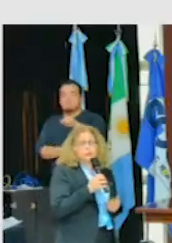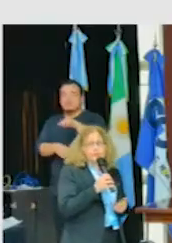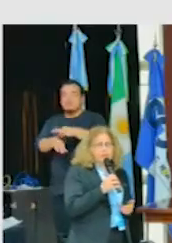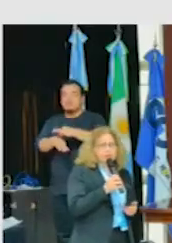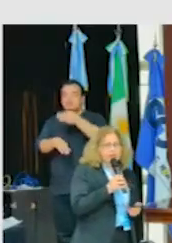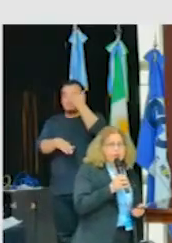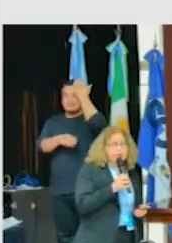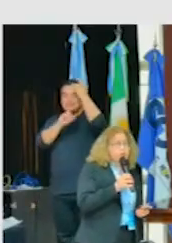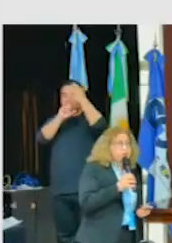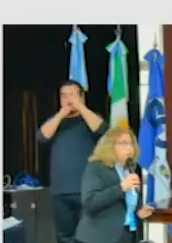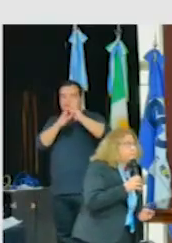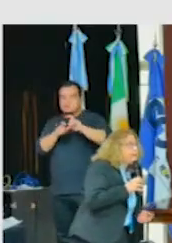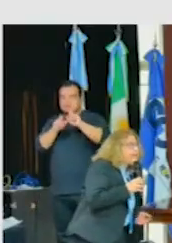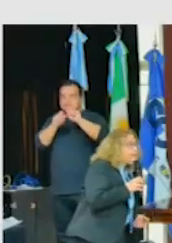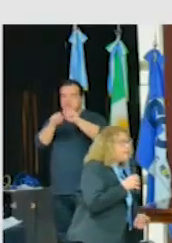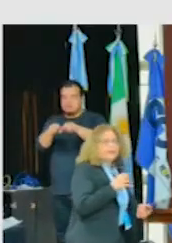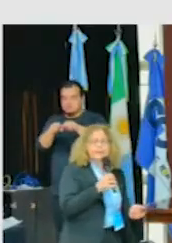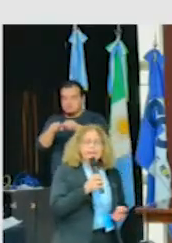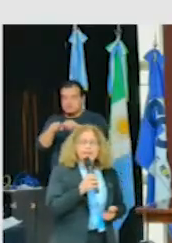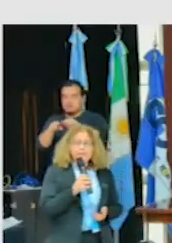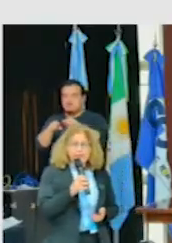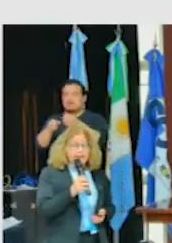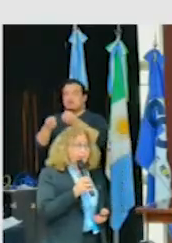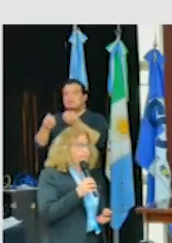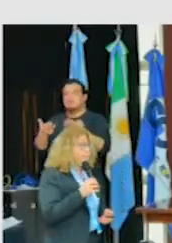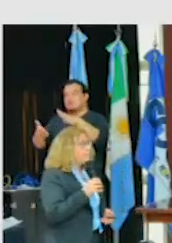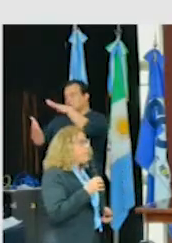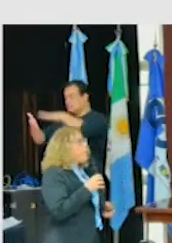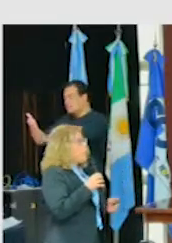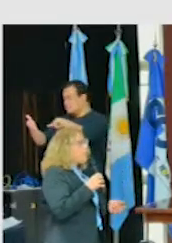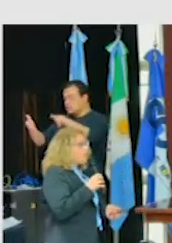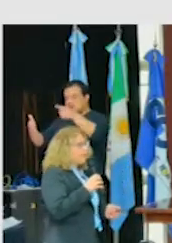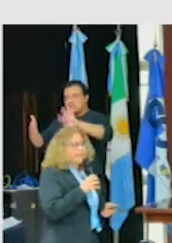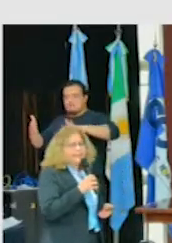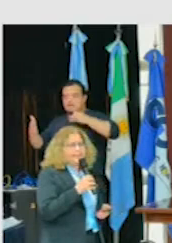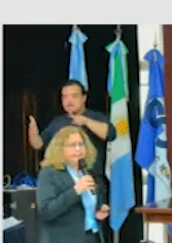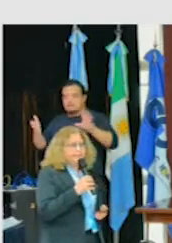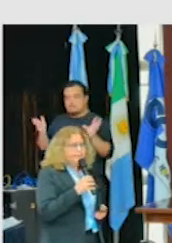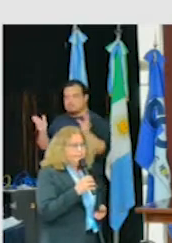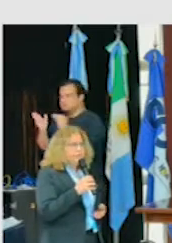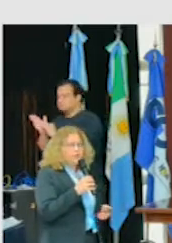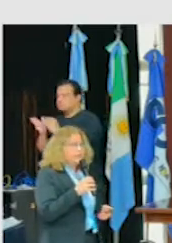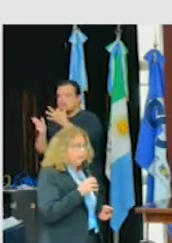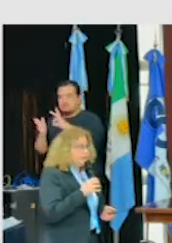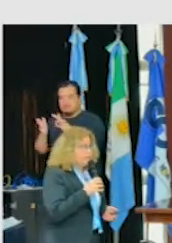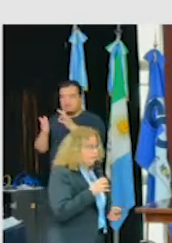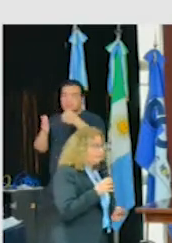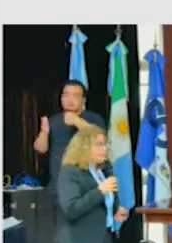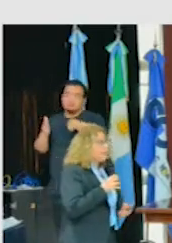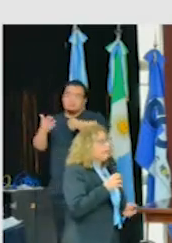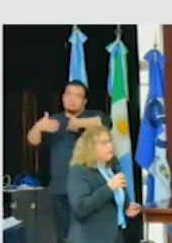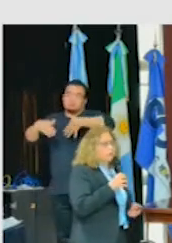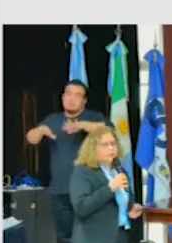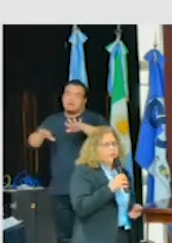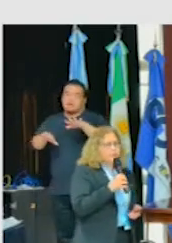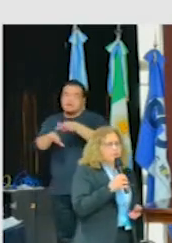porque al conocimiento que está en los libros le falta la mitad de la enfermedad. Puedo saber qué tenés, pero no qué te pasa.